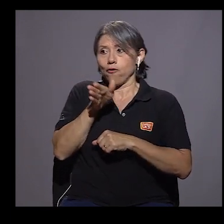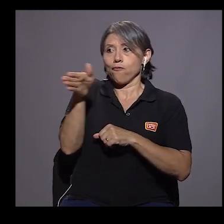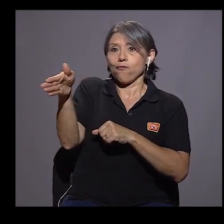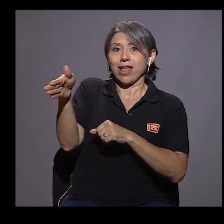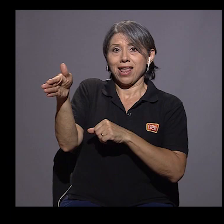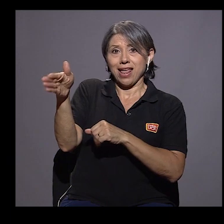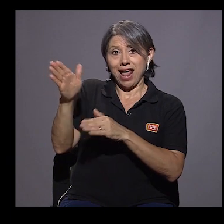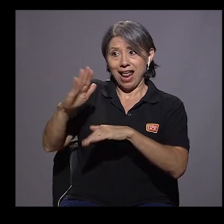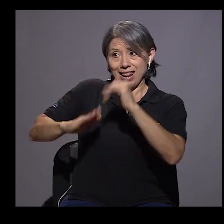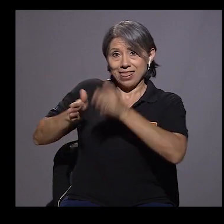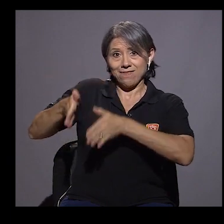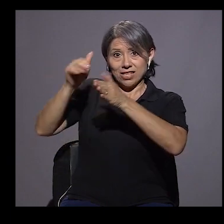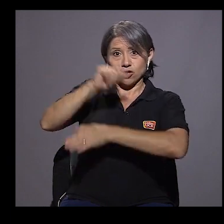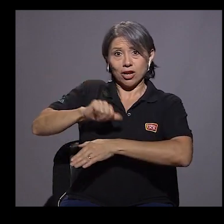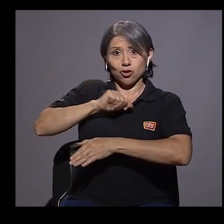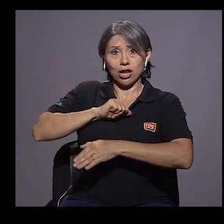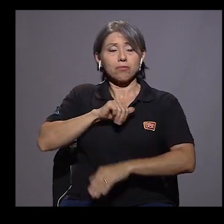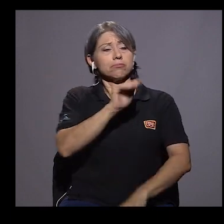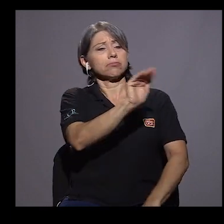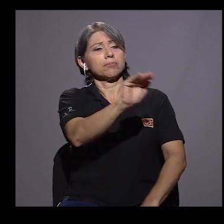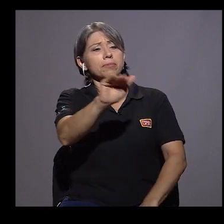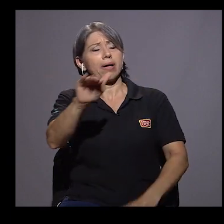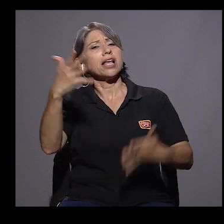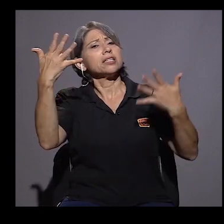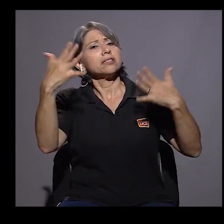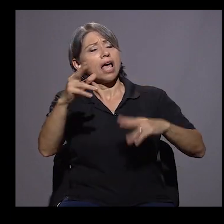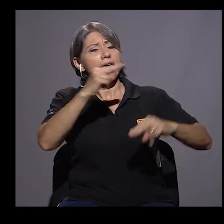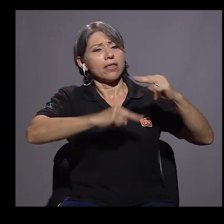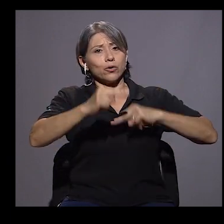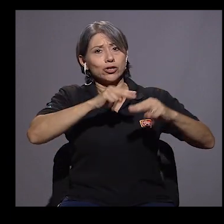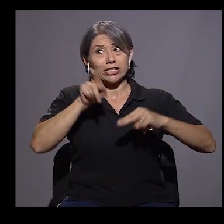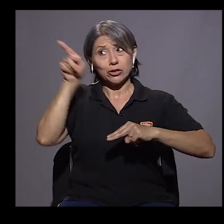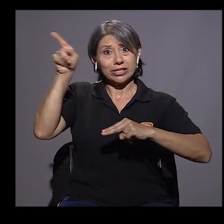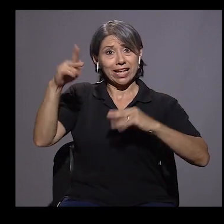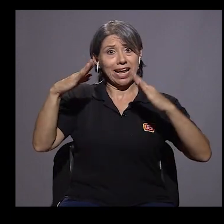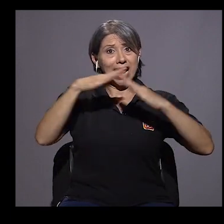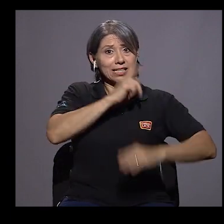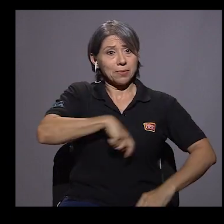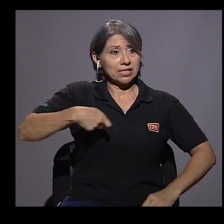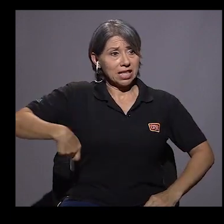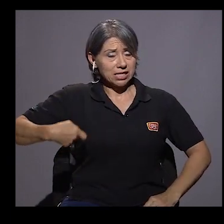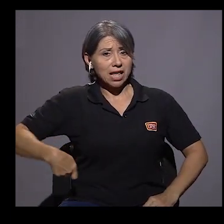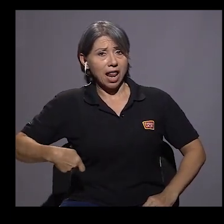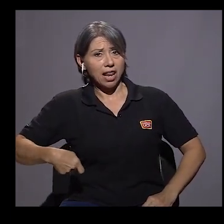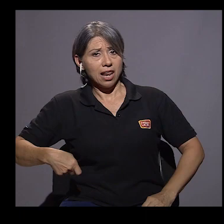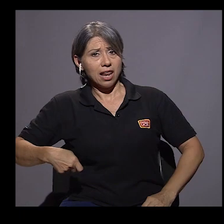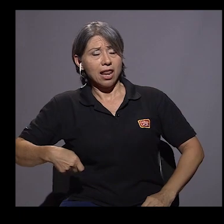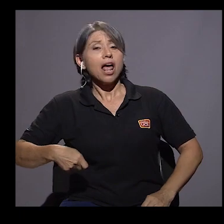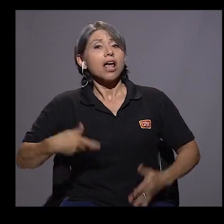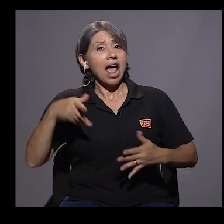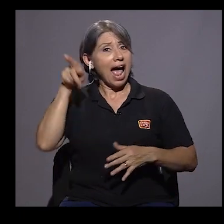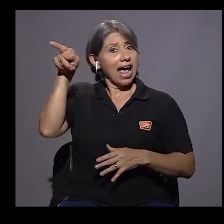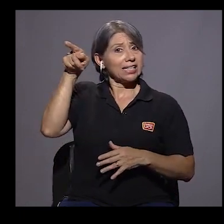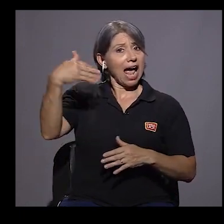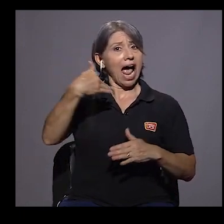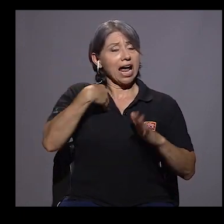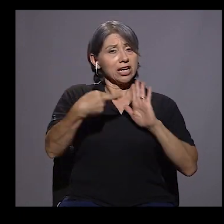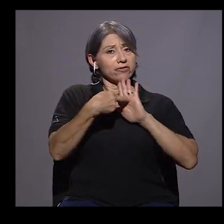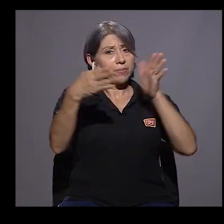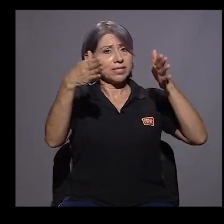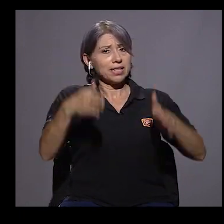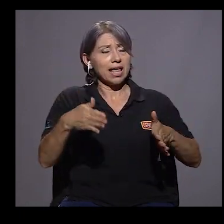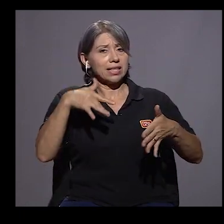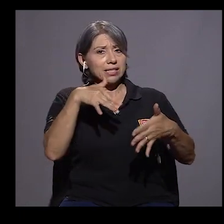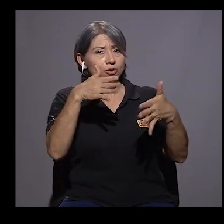de apellido Trejos a la rectoría, advirtiendo que las negociaciones ya se habían realizado en Casa Presidencial, apelando a que